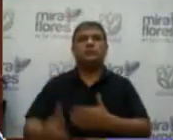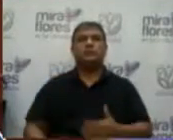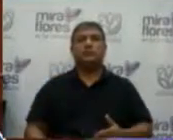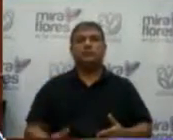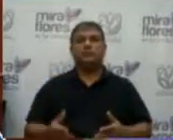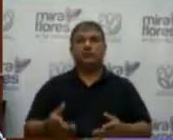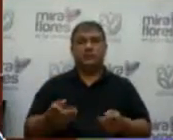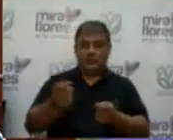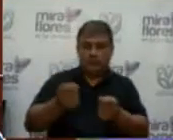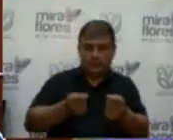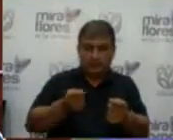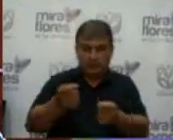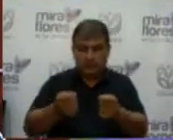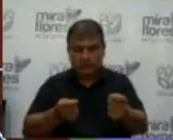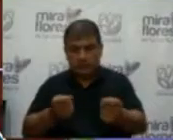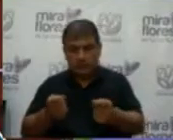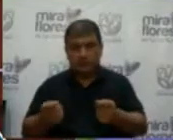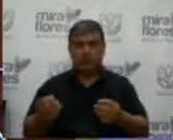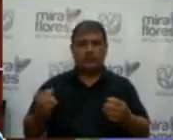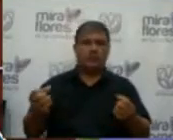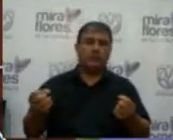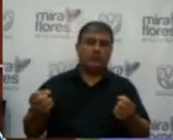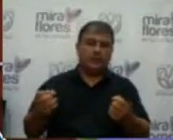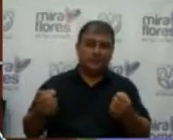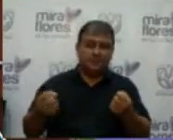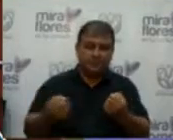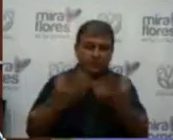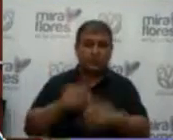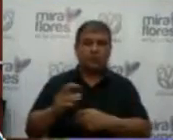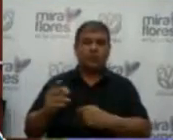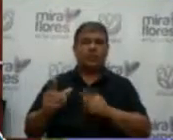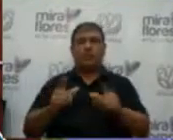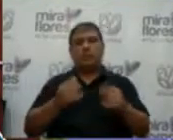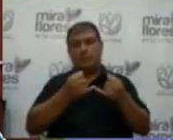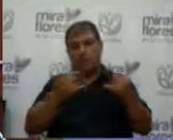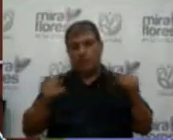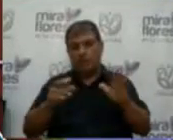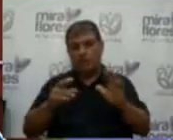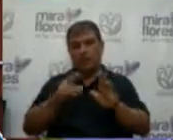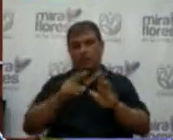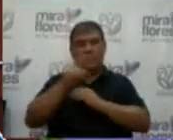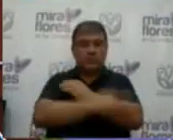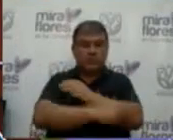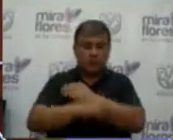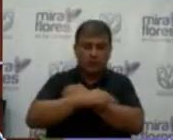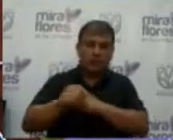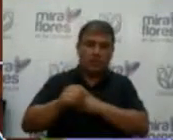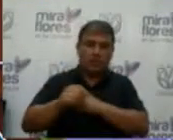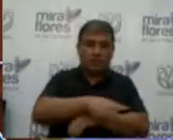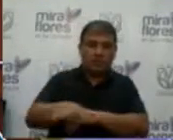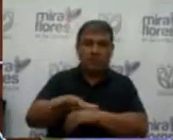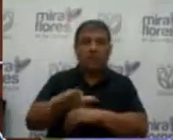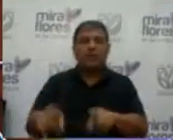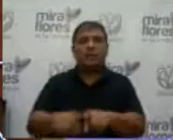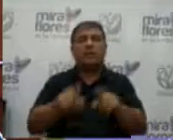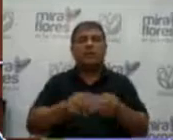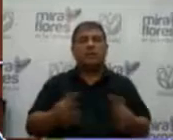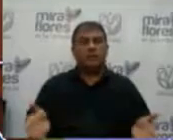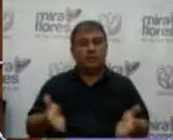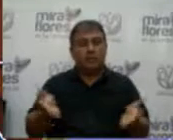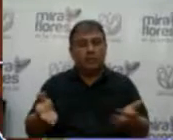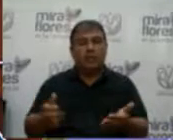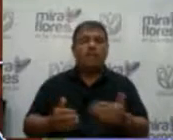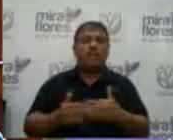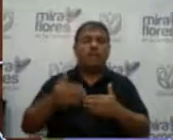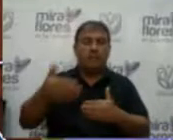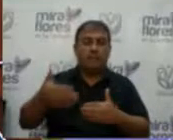La gestión de riesgo de desastres es un lineamiento nacional, pero es transversal. Y esto se impulsa por una verticalidad